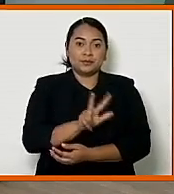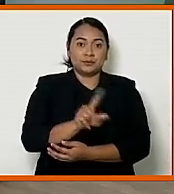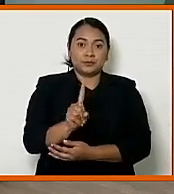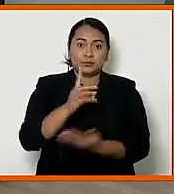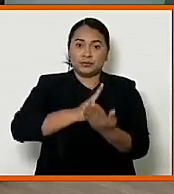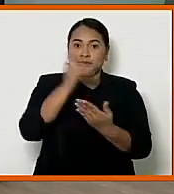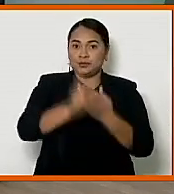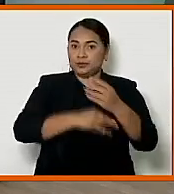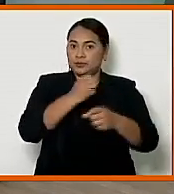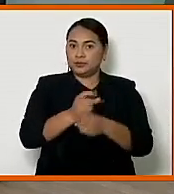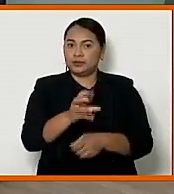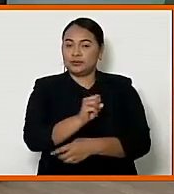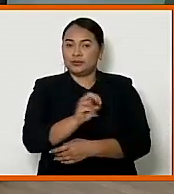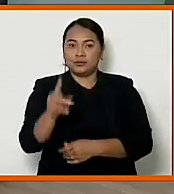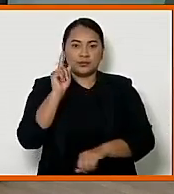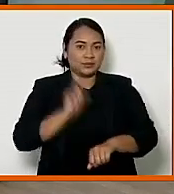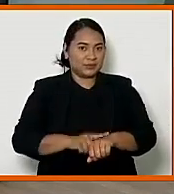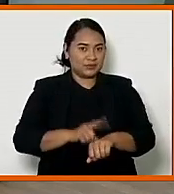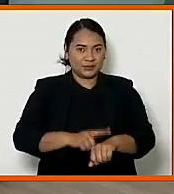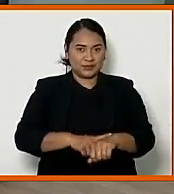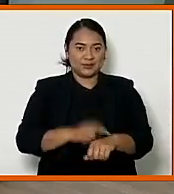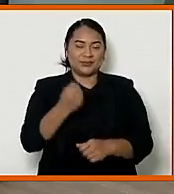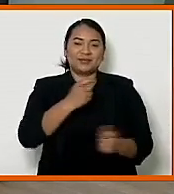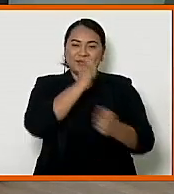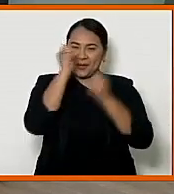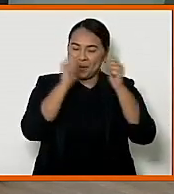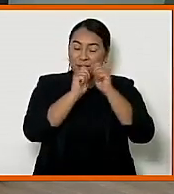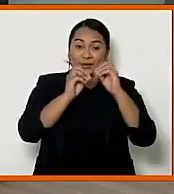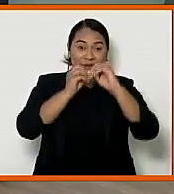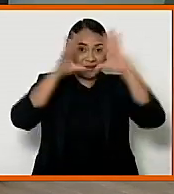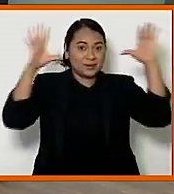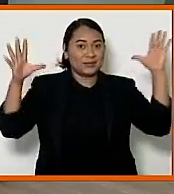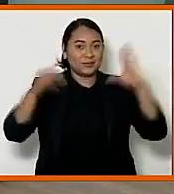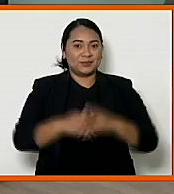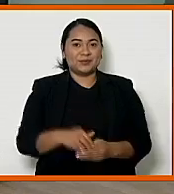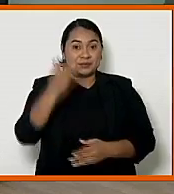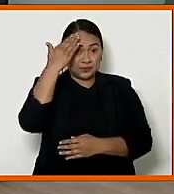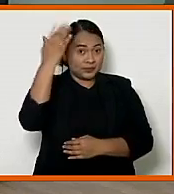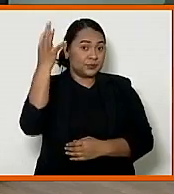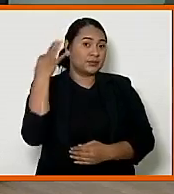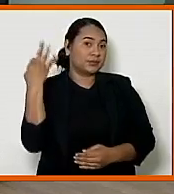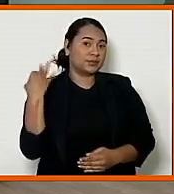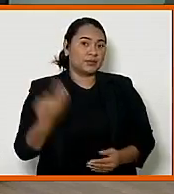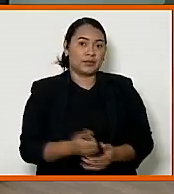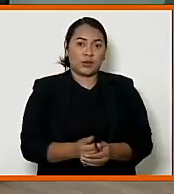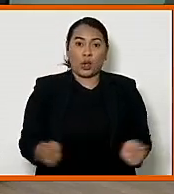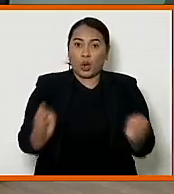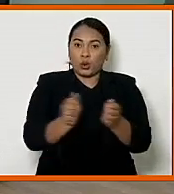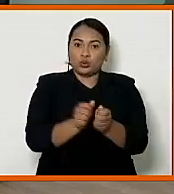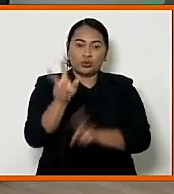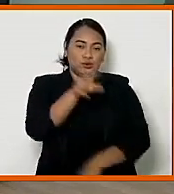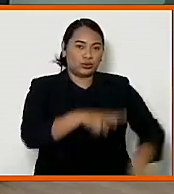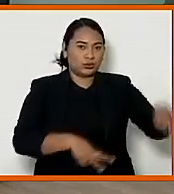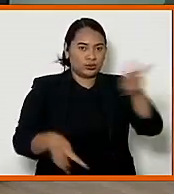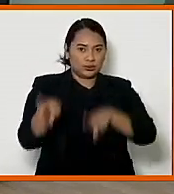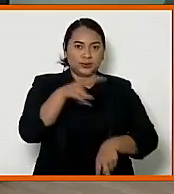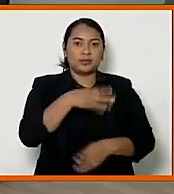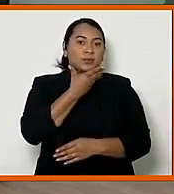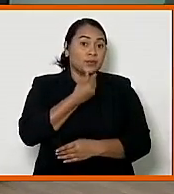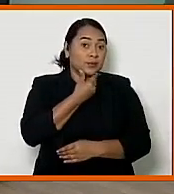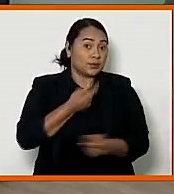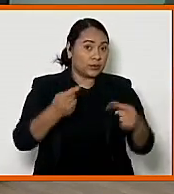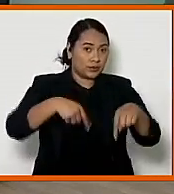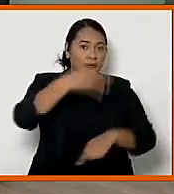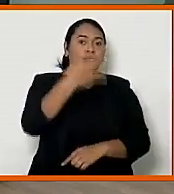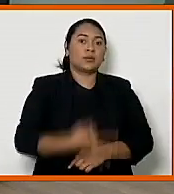año 2022. El reloj marca las 11 en punto de la mañana. Te saluda Francine Zúñiga en compañía de nuestro auditor y notario, quienes